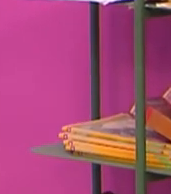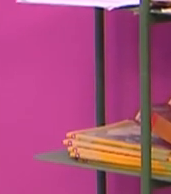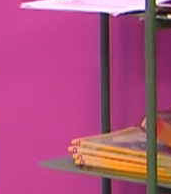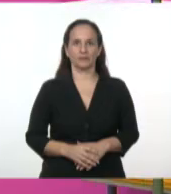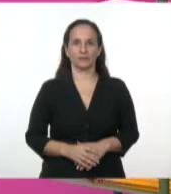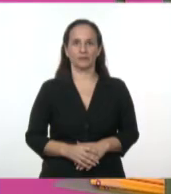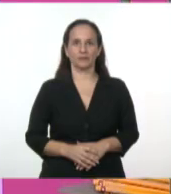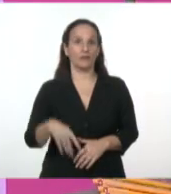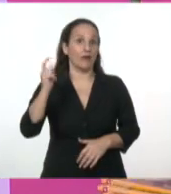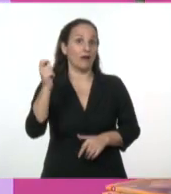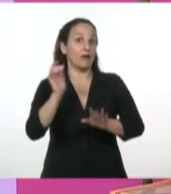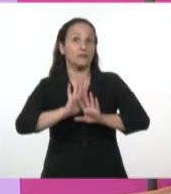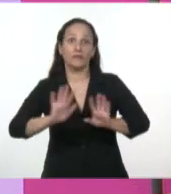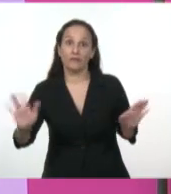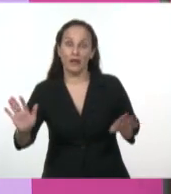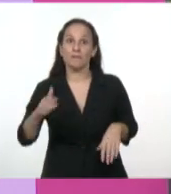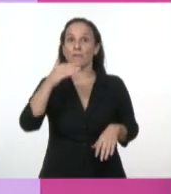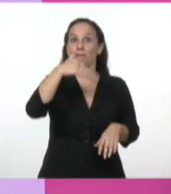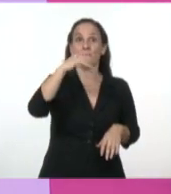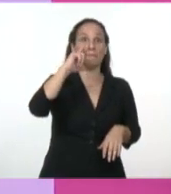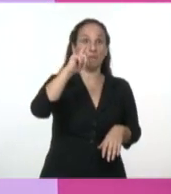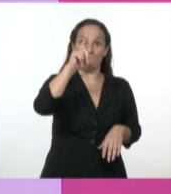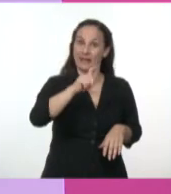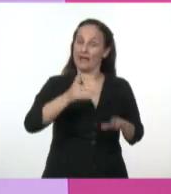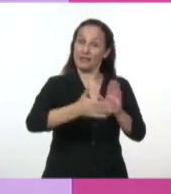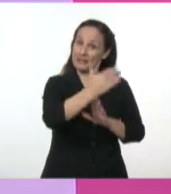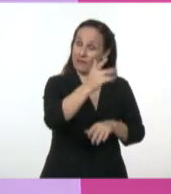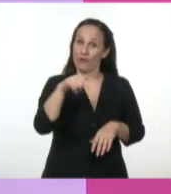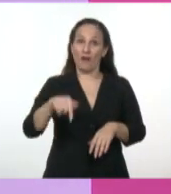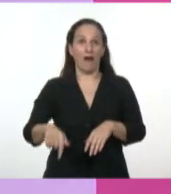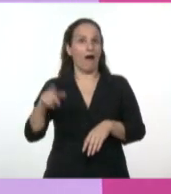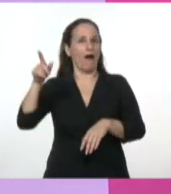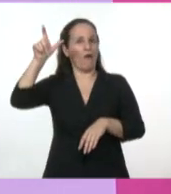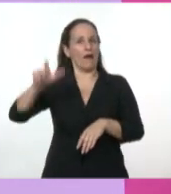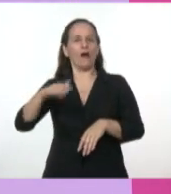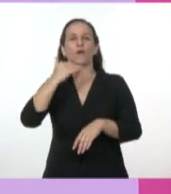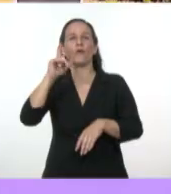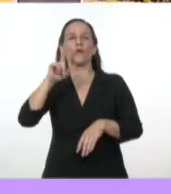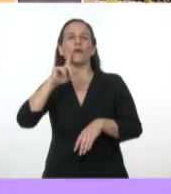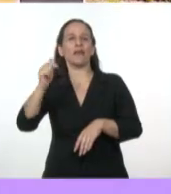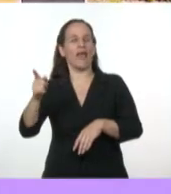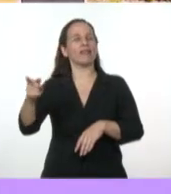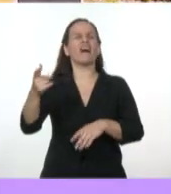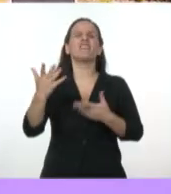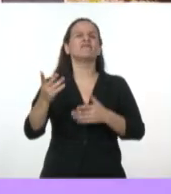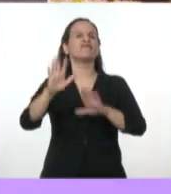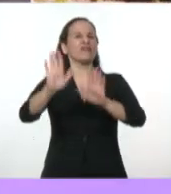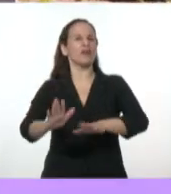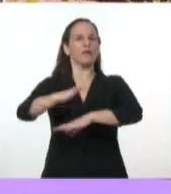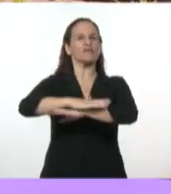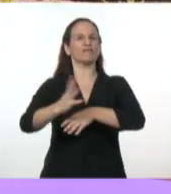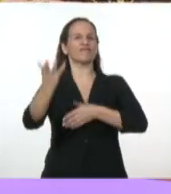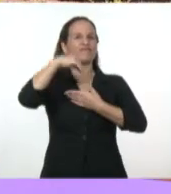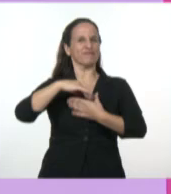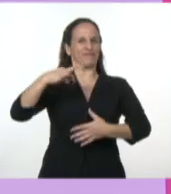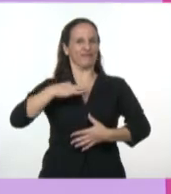Se terminó el recreo, ya se fue Mica, llegó el momento de formación ética y ciudadana con Julieta. ¿Cómo andas, Juli? ¿Todo bien? Bien, ¿vos? ¿Qué tal? ¿Te